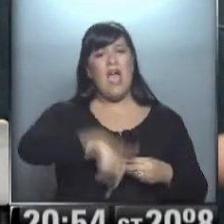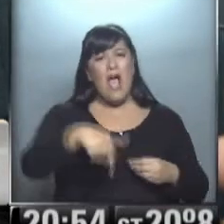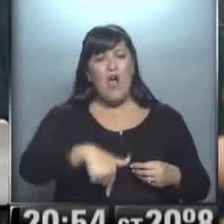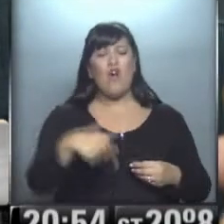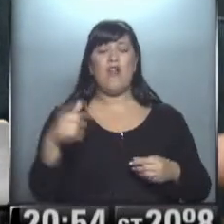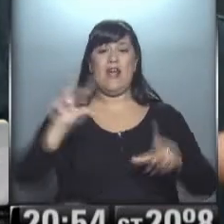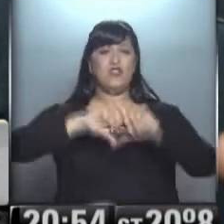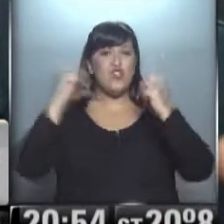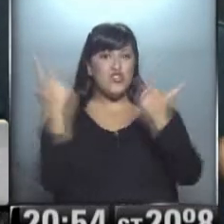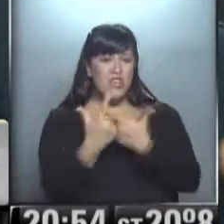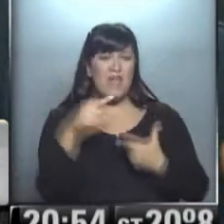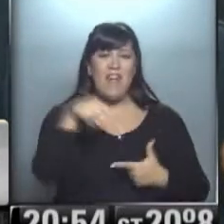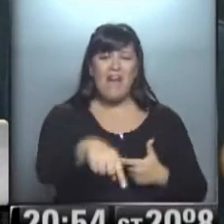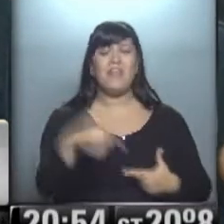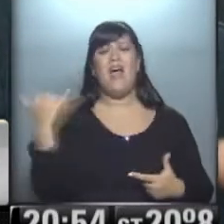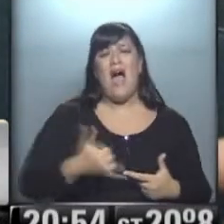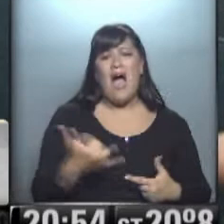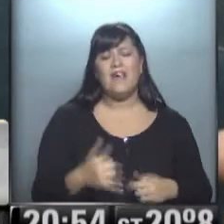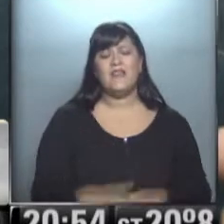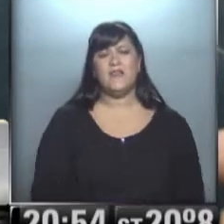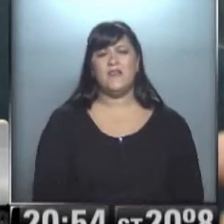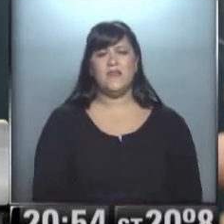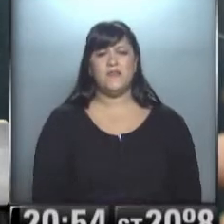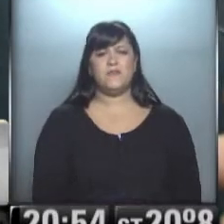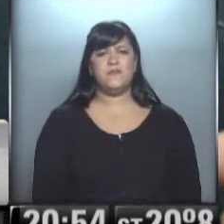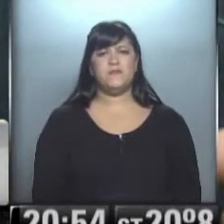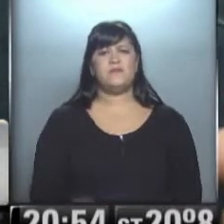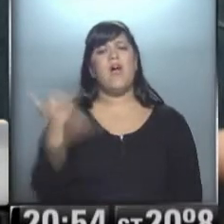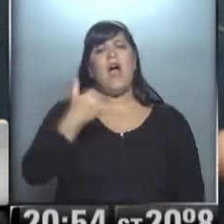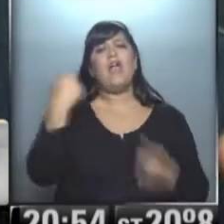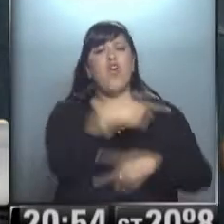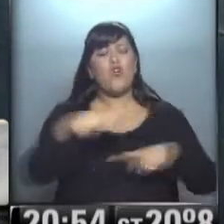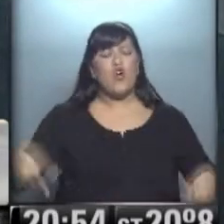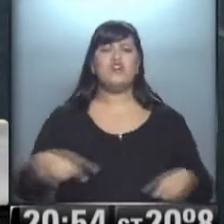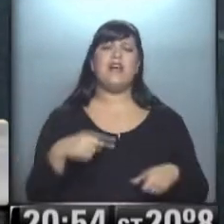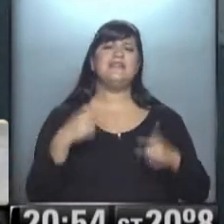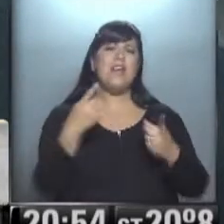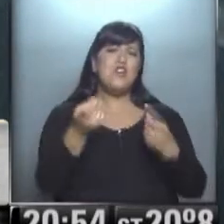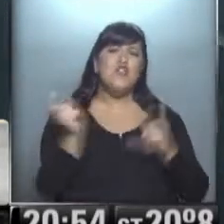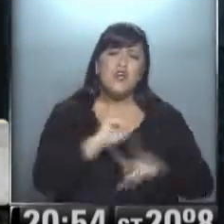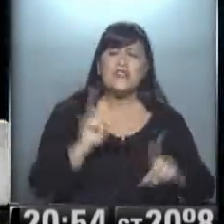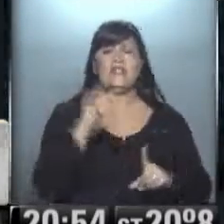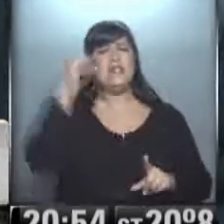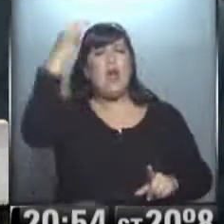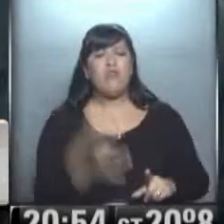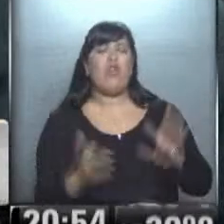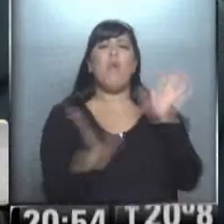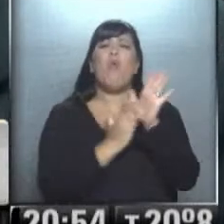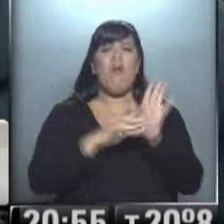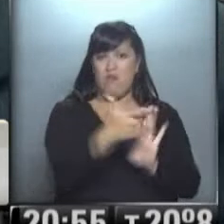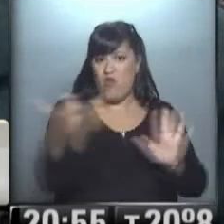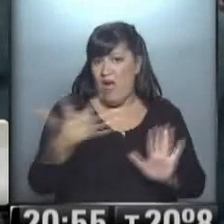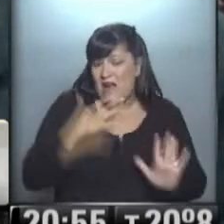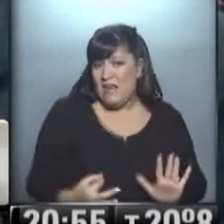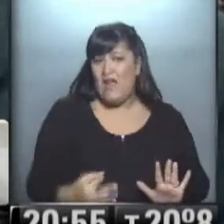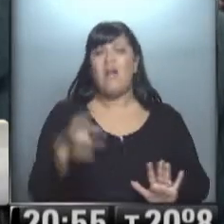nuestra sociedad una serie de hechos que no necesariamente han sido probados. Finalmente, ¿qué opina de